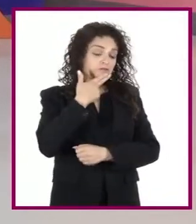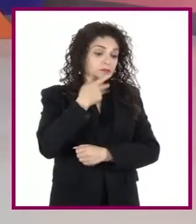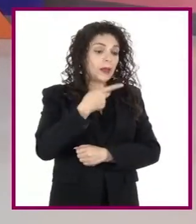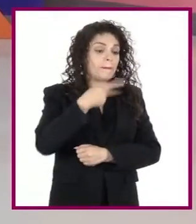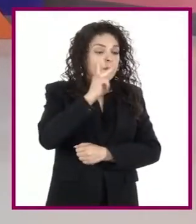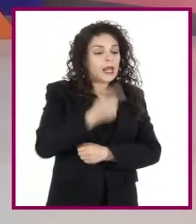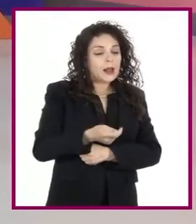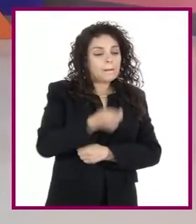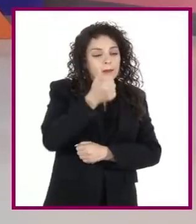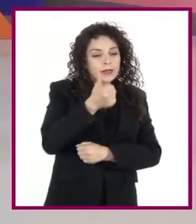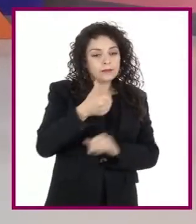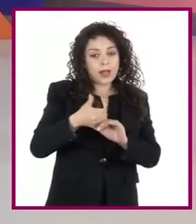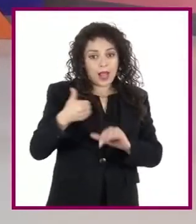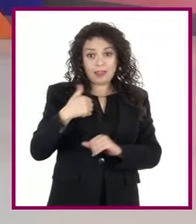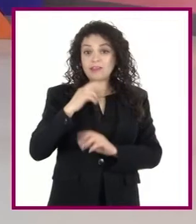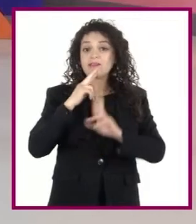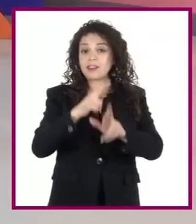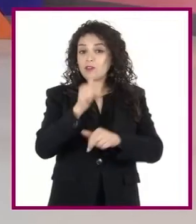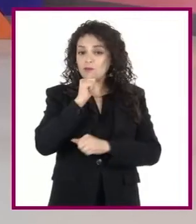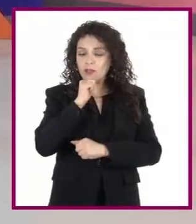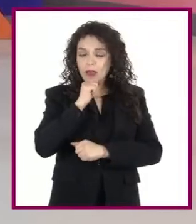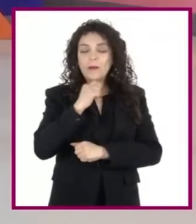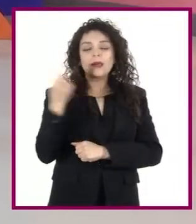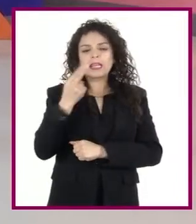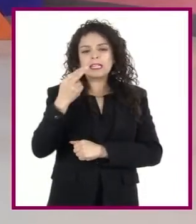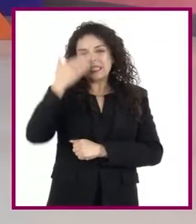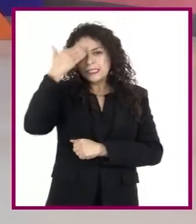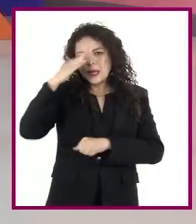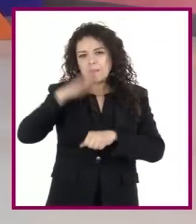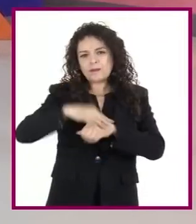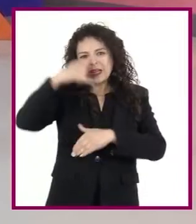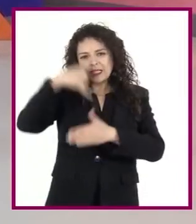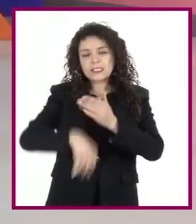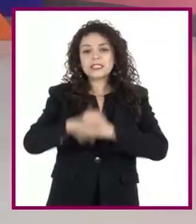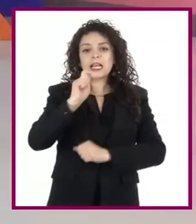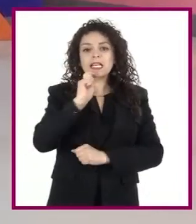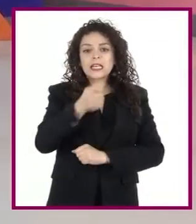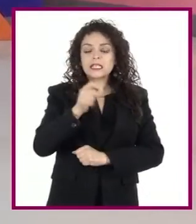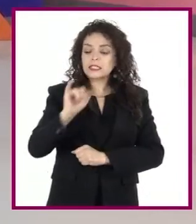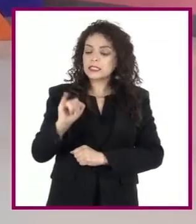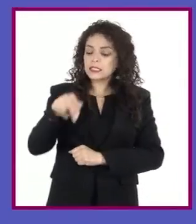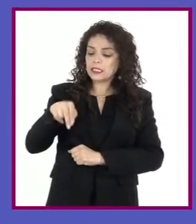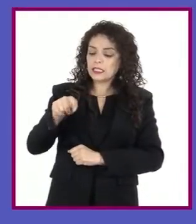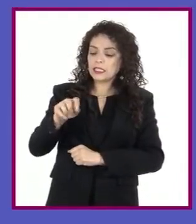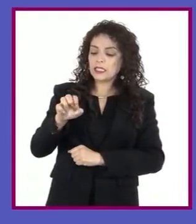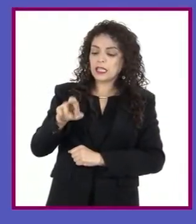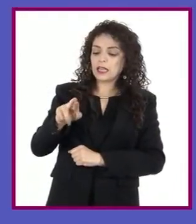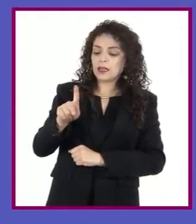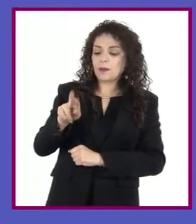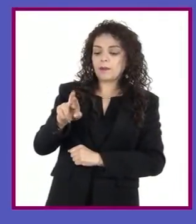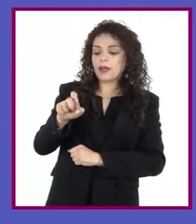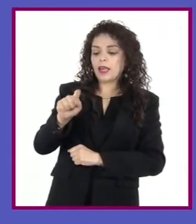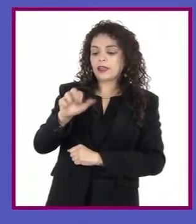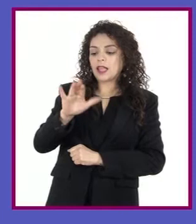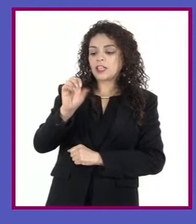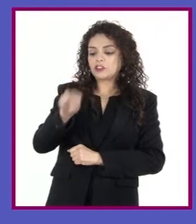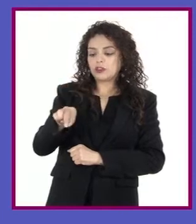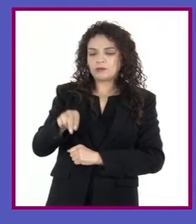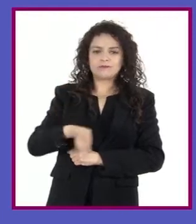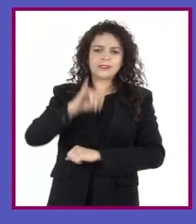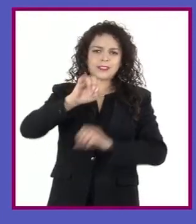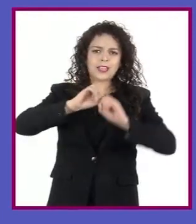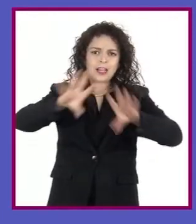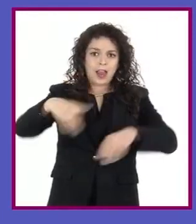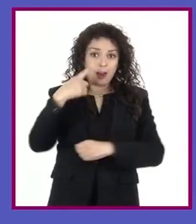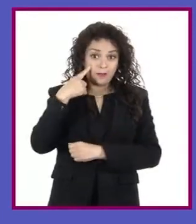contestar, ¿podríamos saber qué es a detalle una interpretación? Claro, veamos.